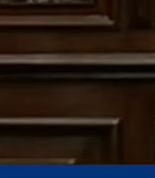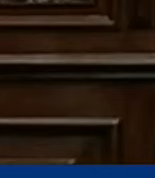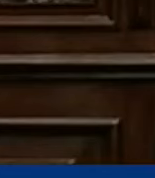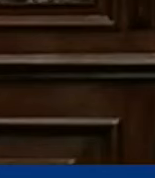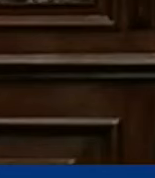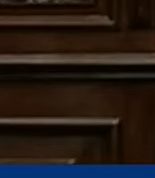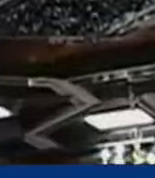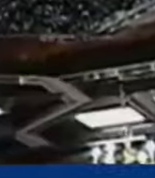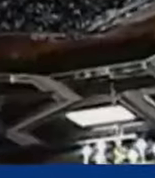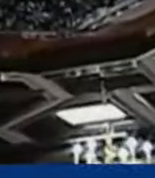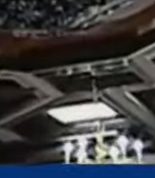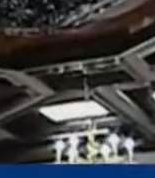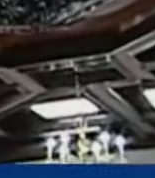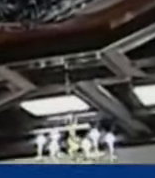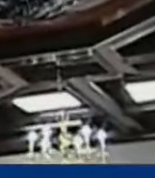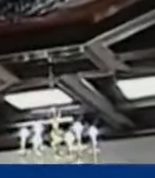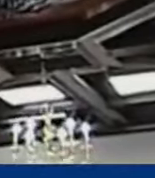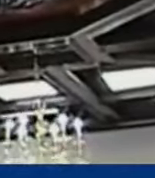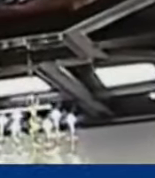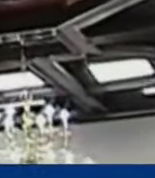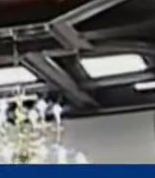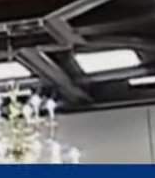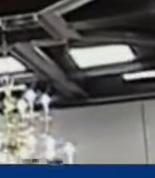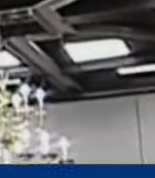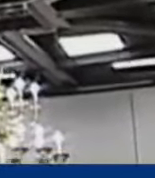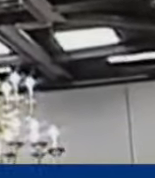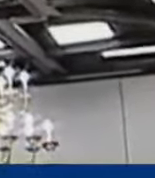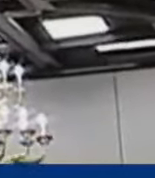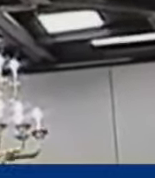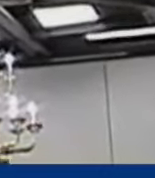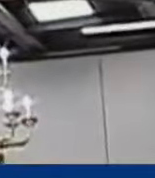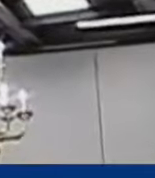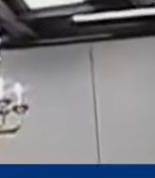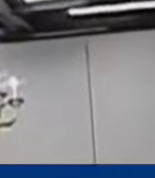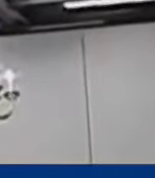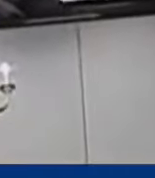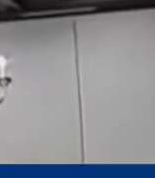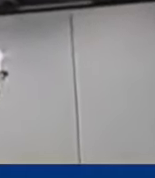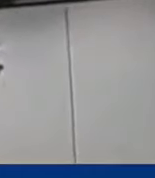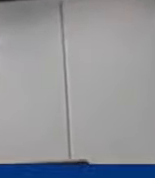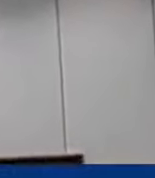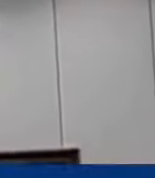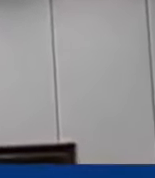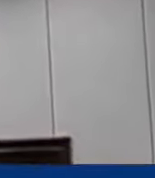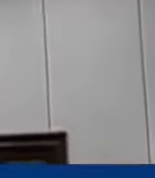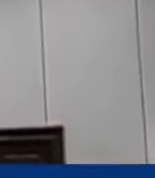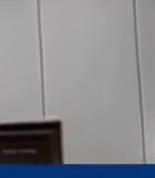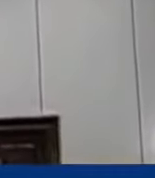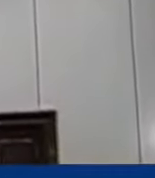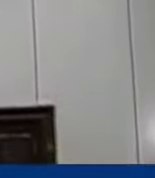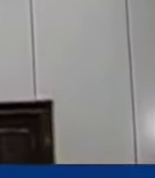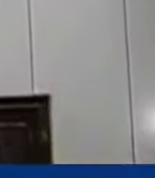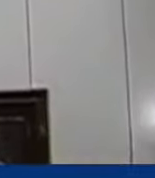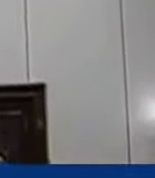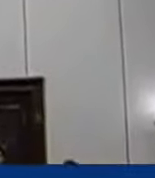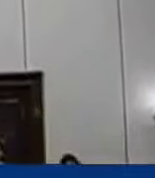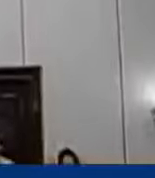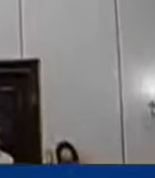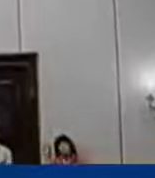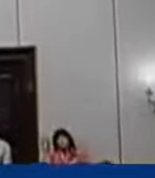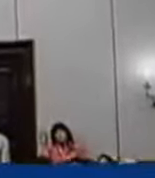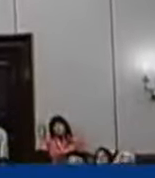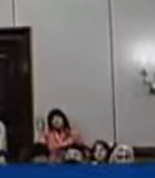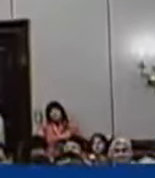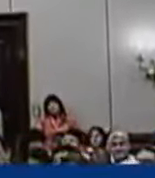de siempre ir a orientar a la gente, de jamás abandonar al pueblo en ninguna